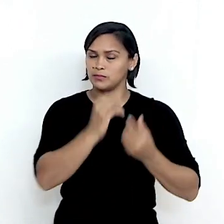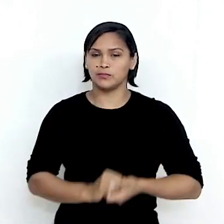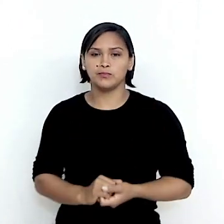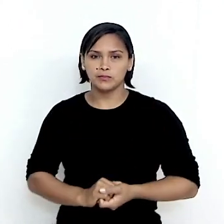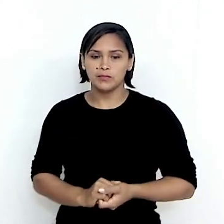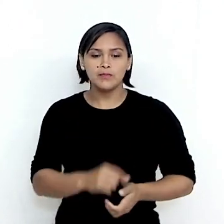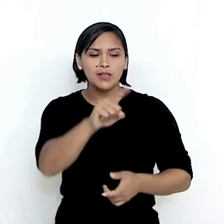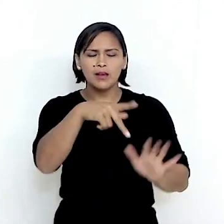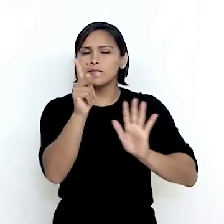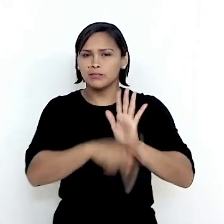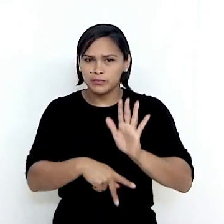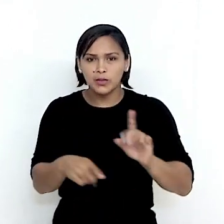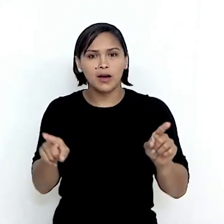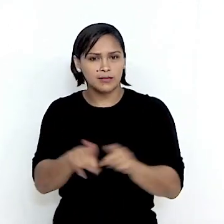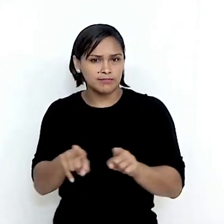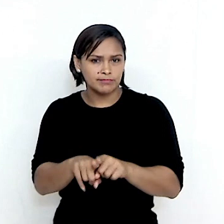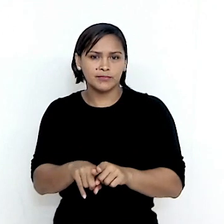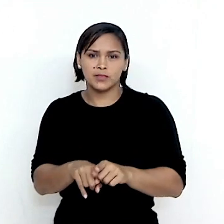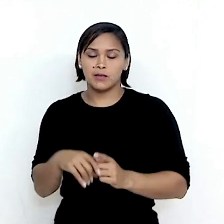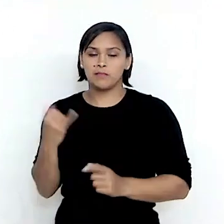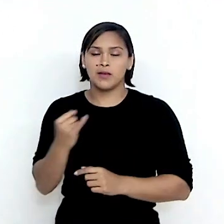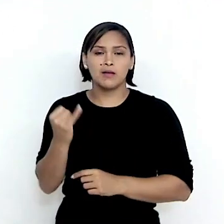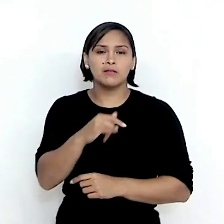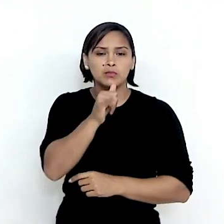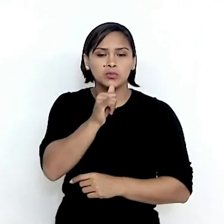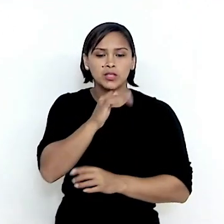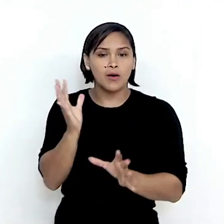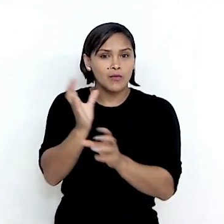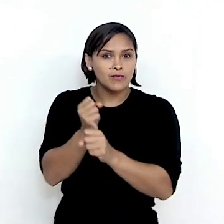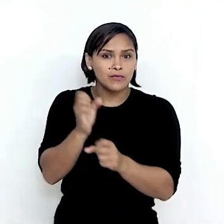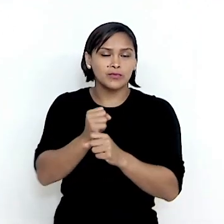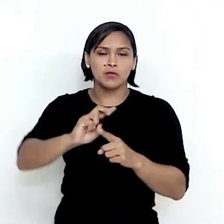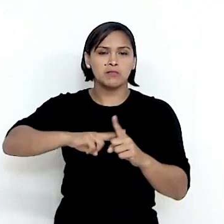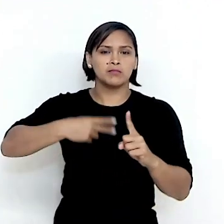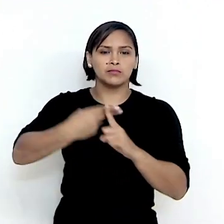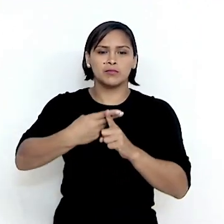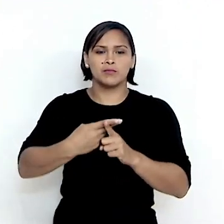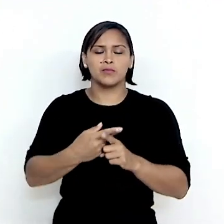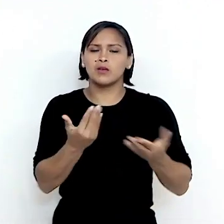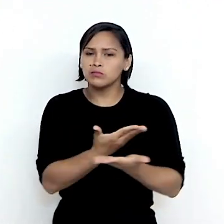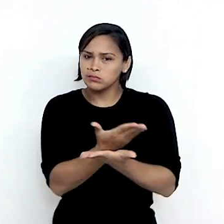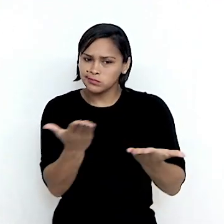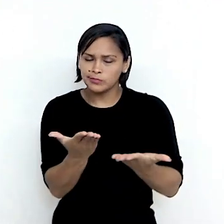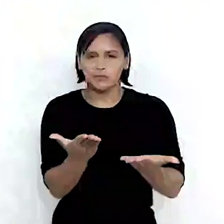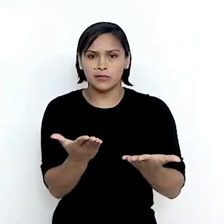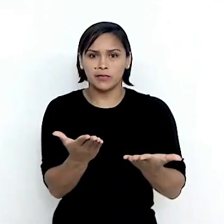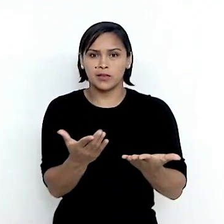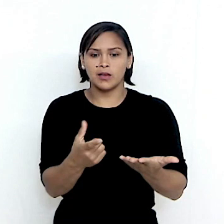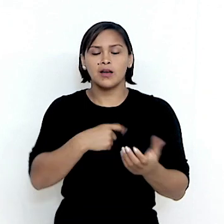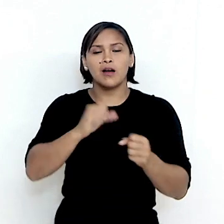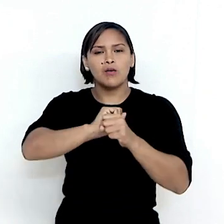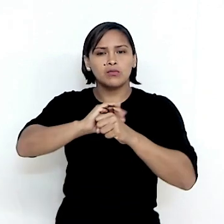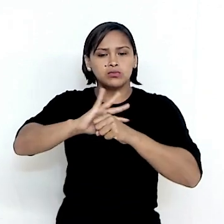es también un ejemplo que se agrega. Señoras y señores, la pandemia del COVID